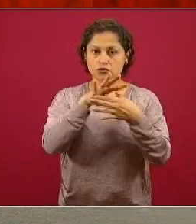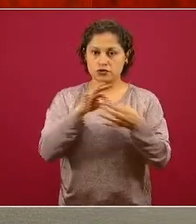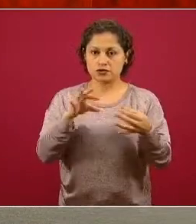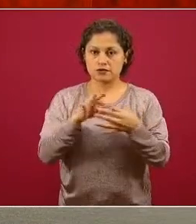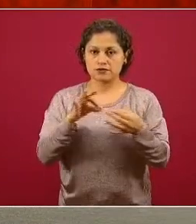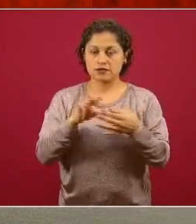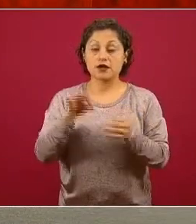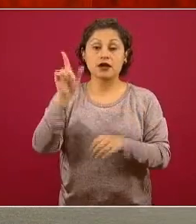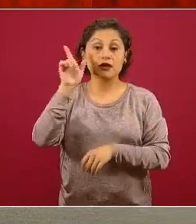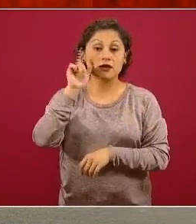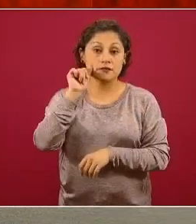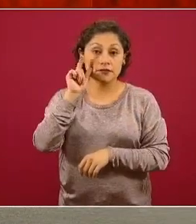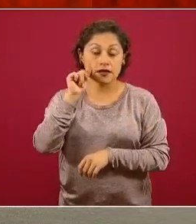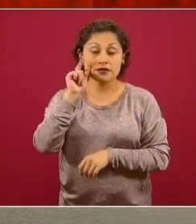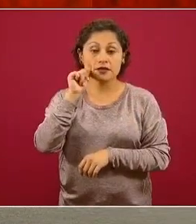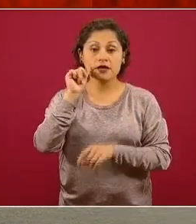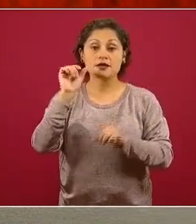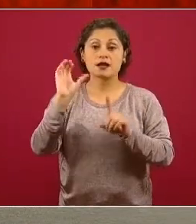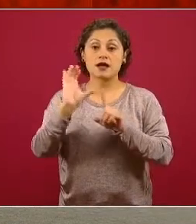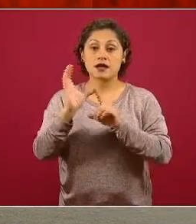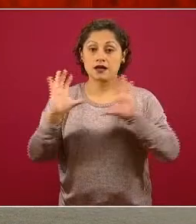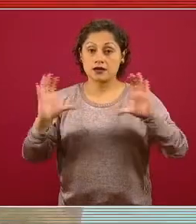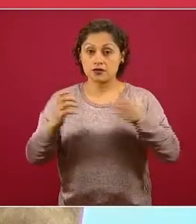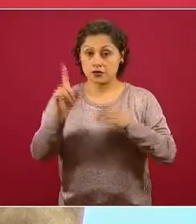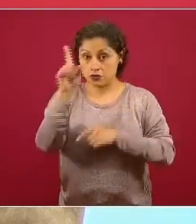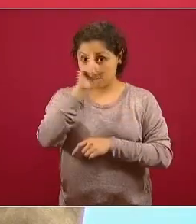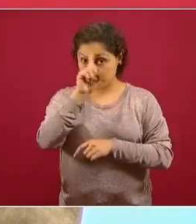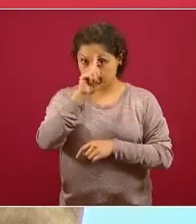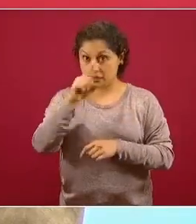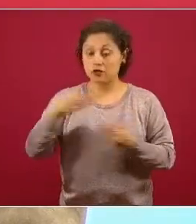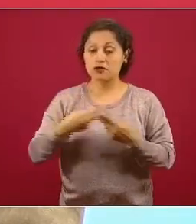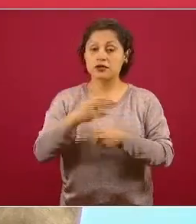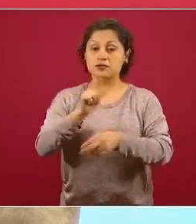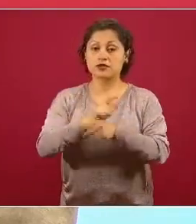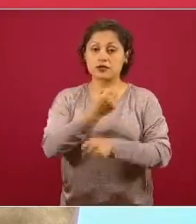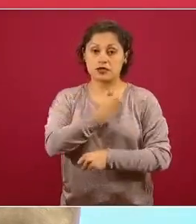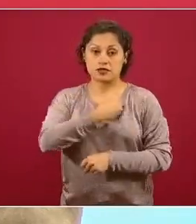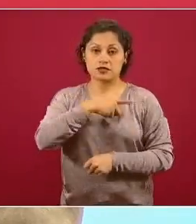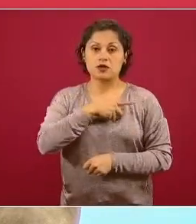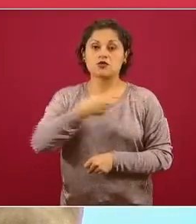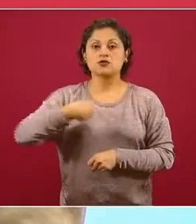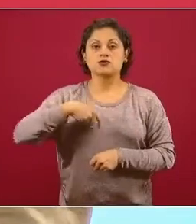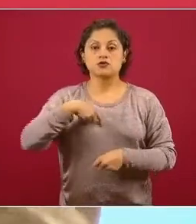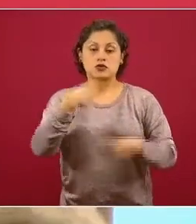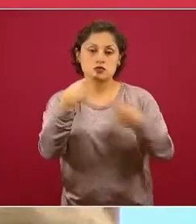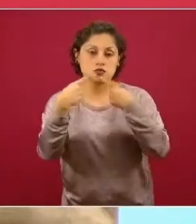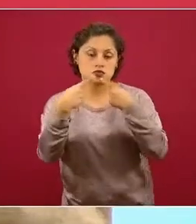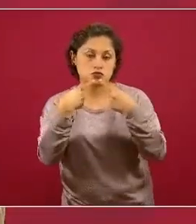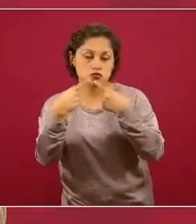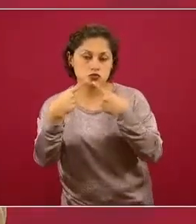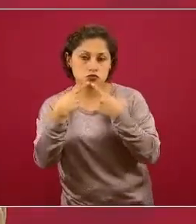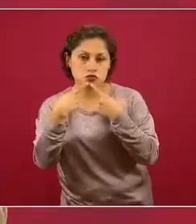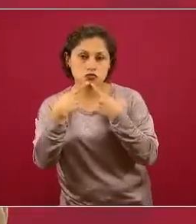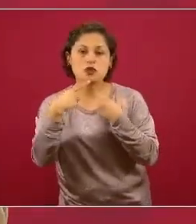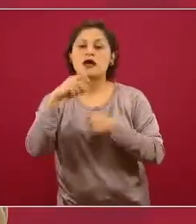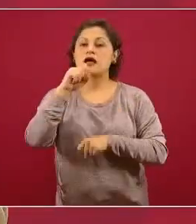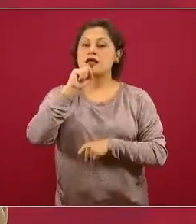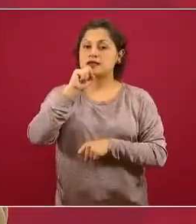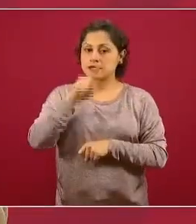Salud Pública del Consejo Nacional de Salud y el viernes en el Pleno del Consejo, de modo que posiblemente el viernes explicaremos a